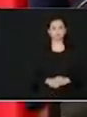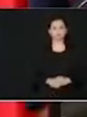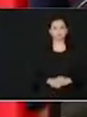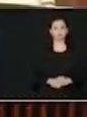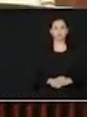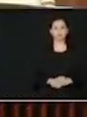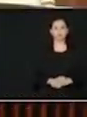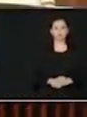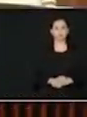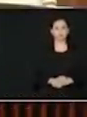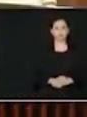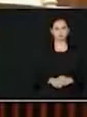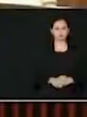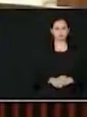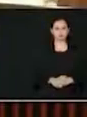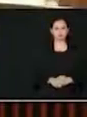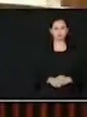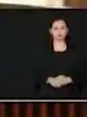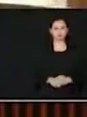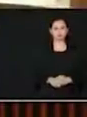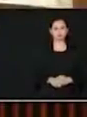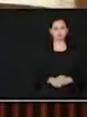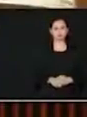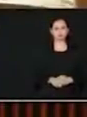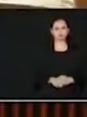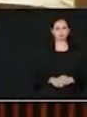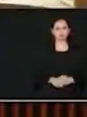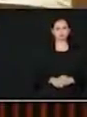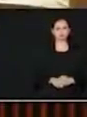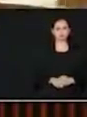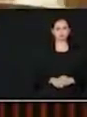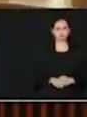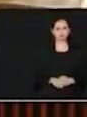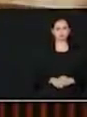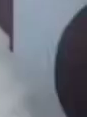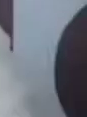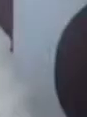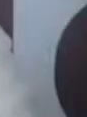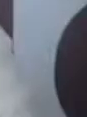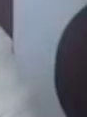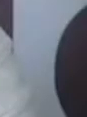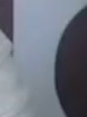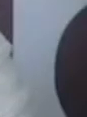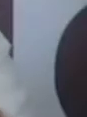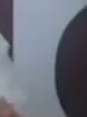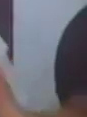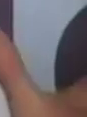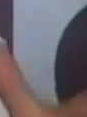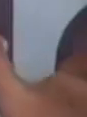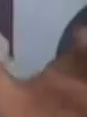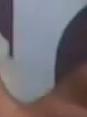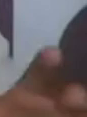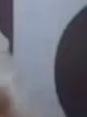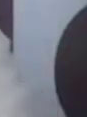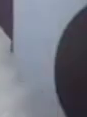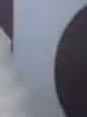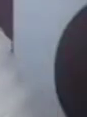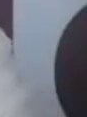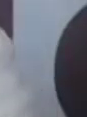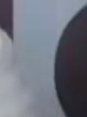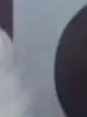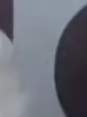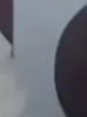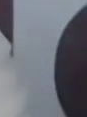programas de desarrollo del gobierno federal mal nombrado super delegado que en el estado de aguascalientes será ocupado por